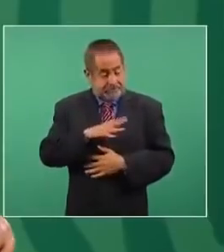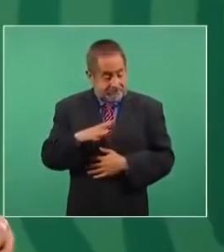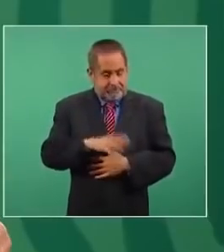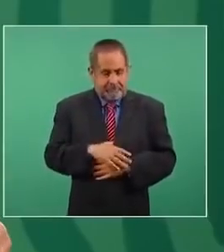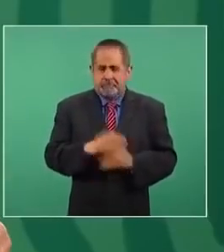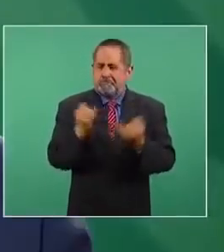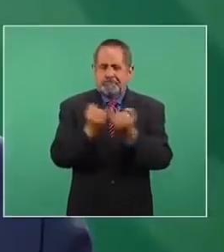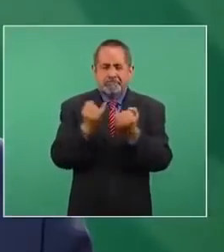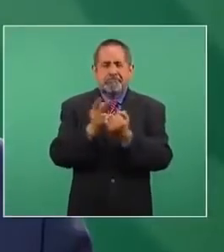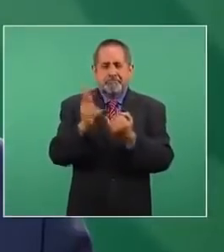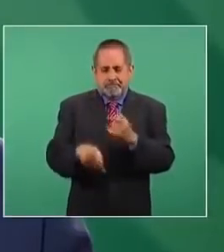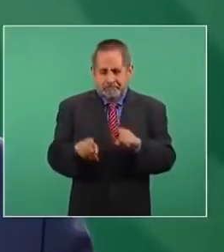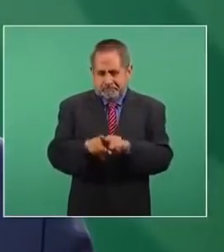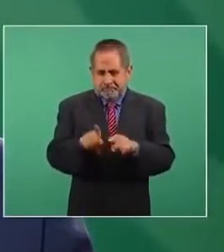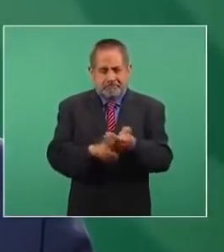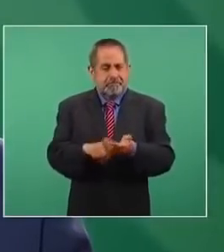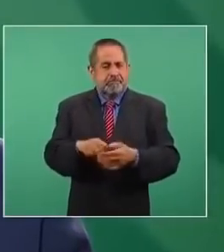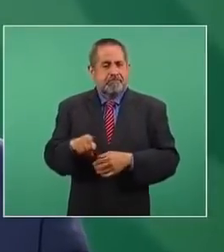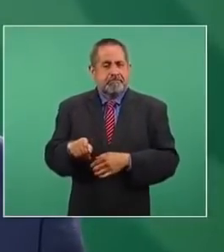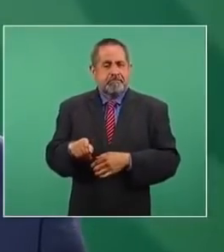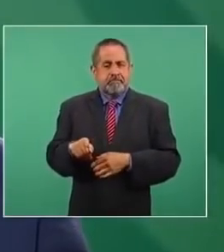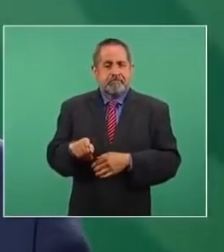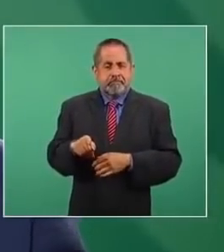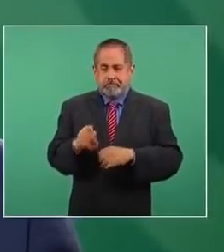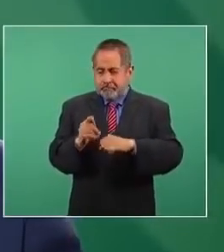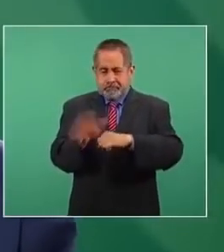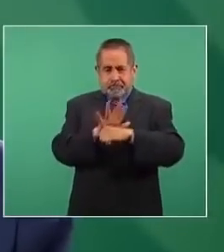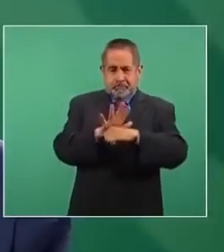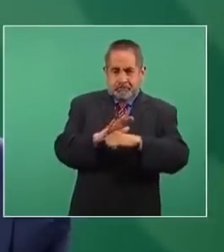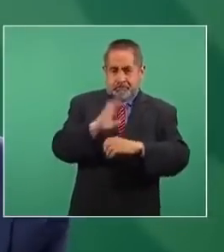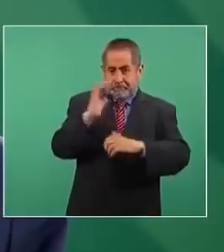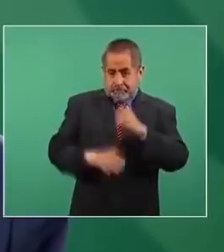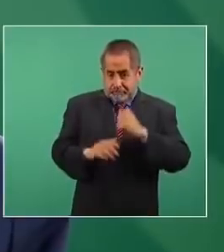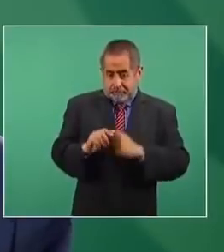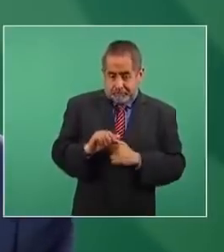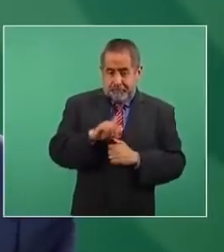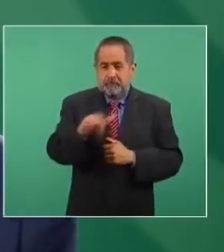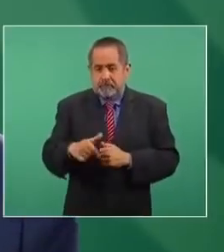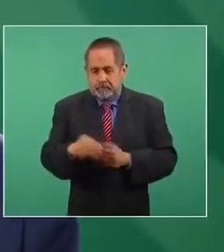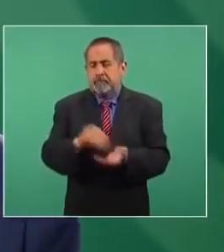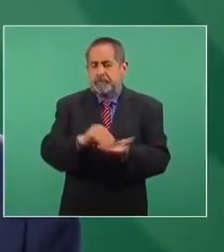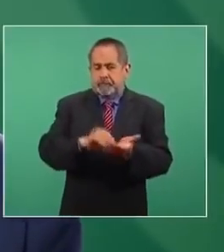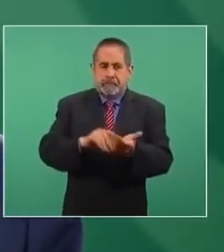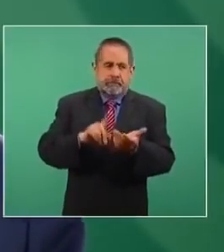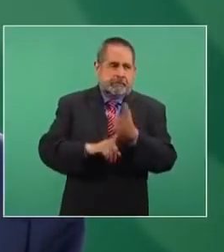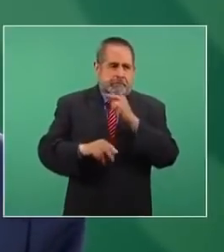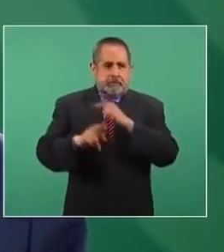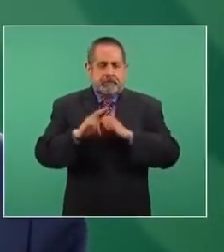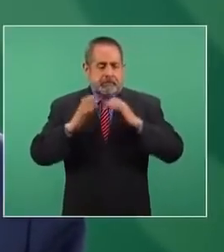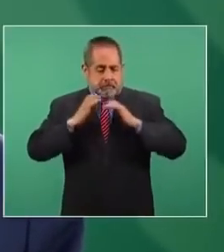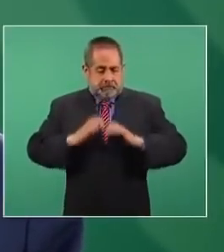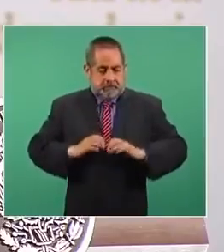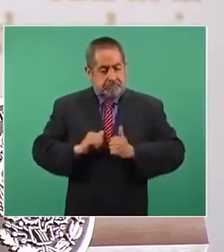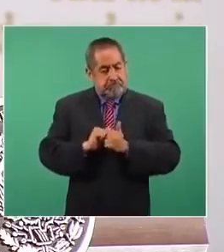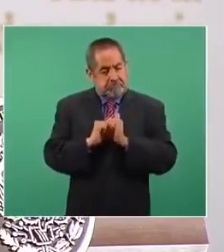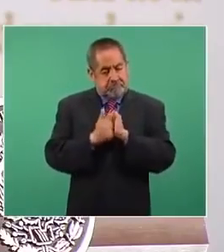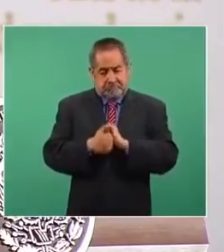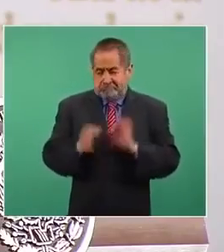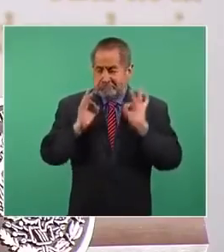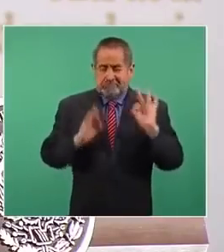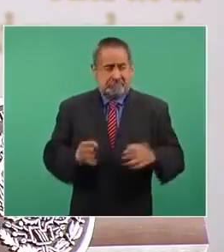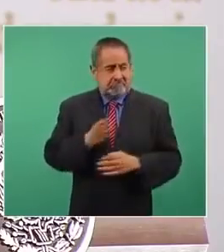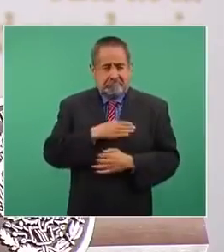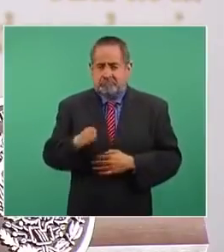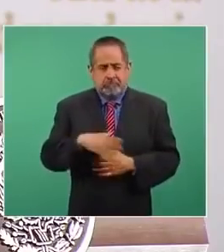lo mismo puedo decir, sí existe el post-COVID, o sea, el cuerpo tarda